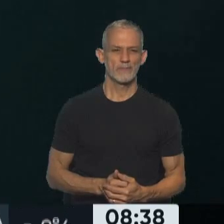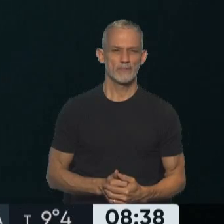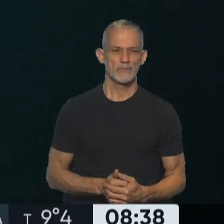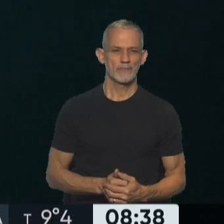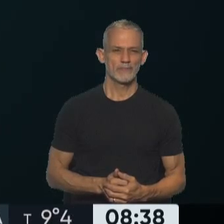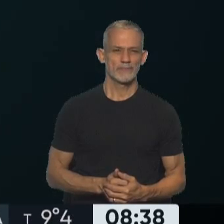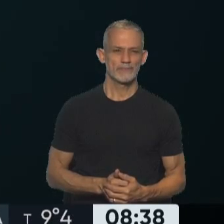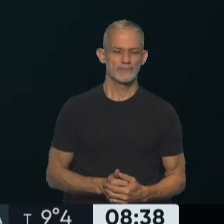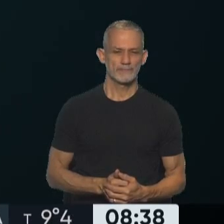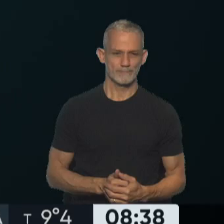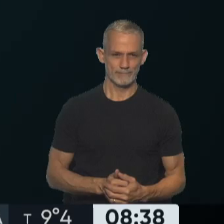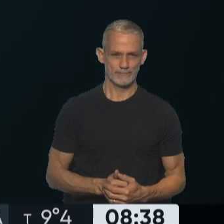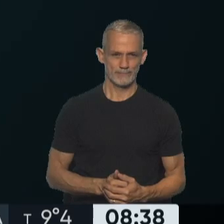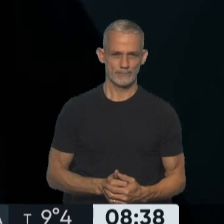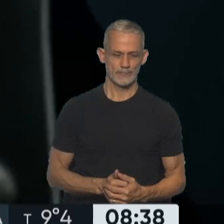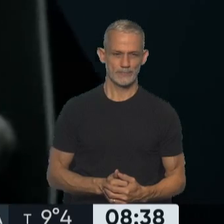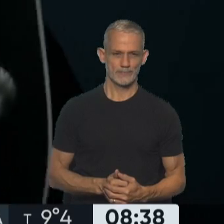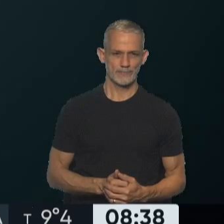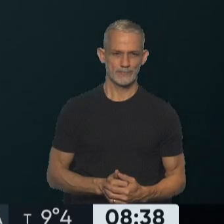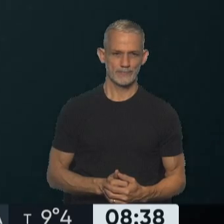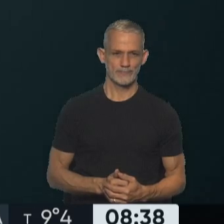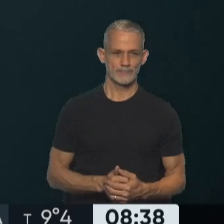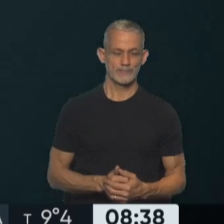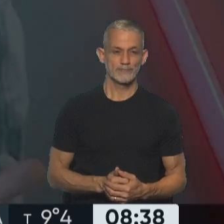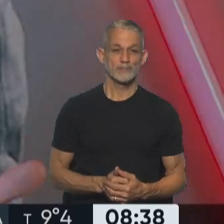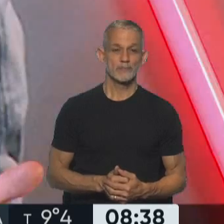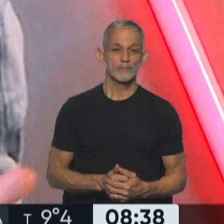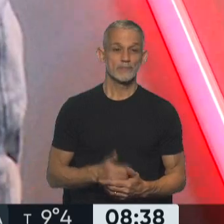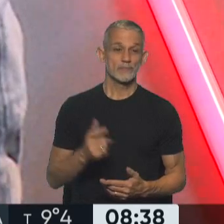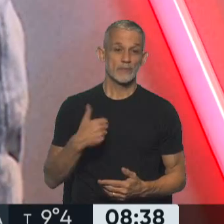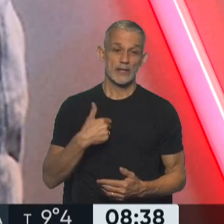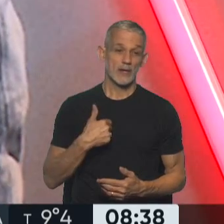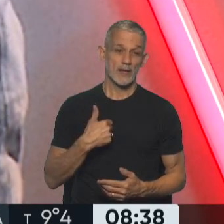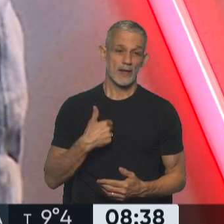walking through desolation alley. I fell in love with rock and roll.